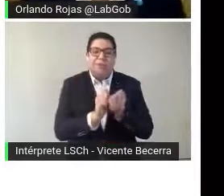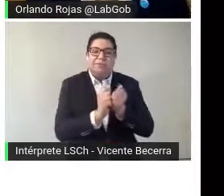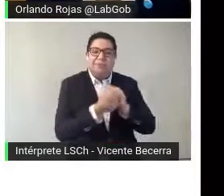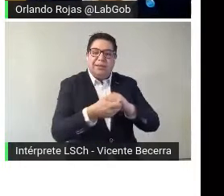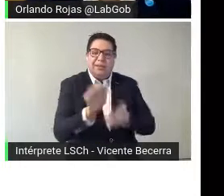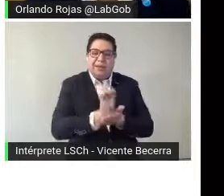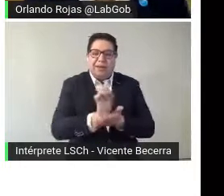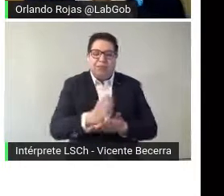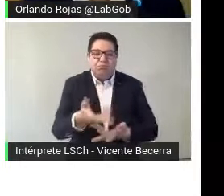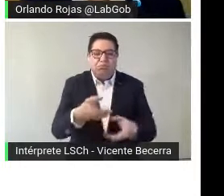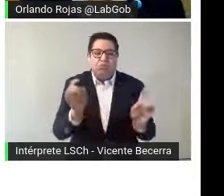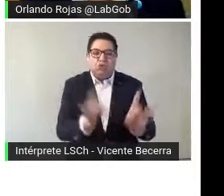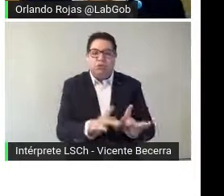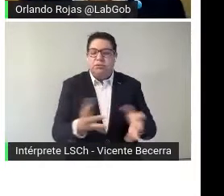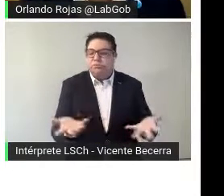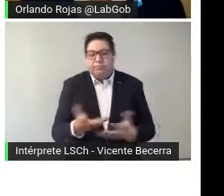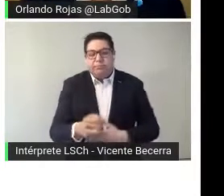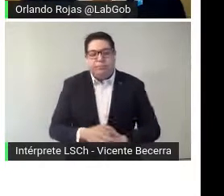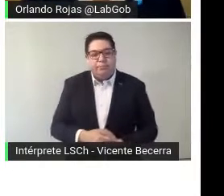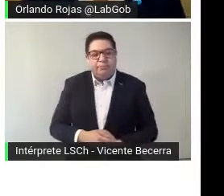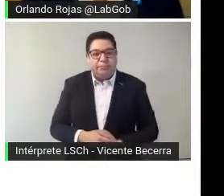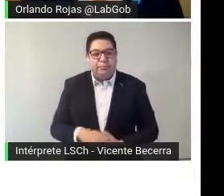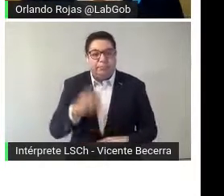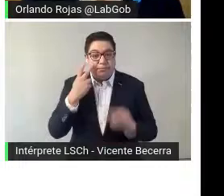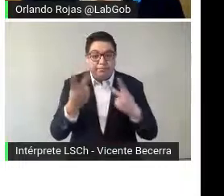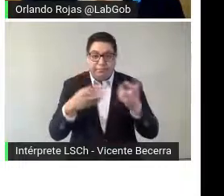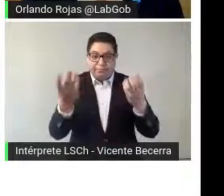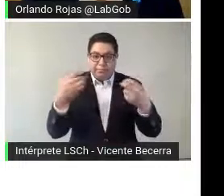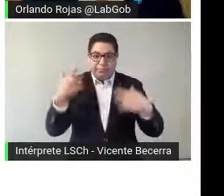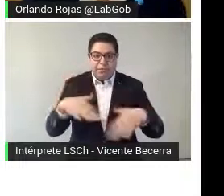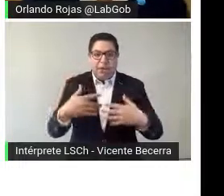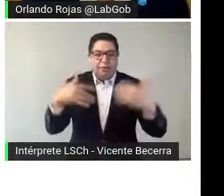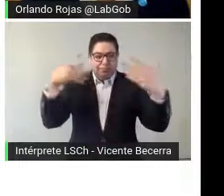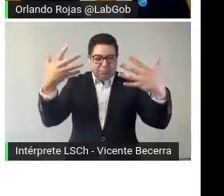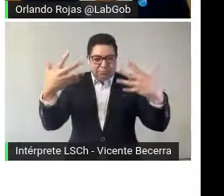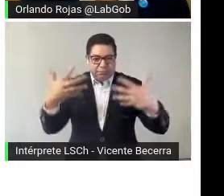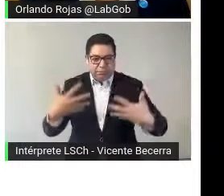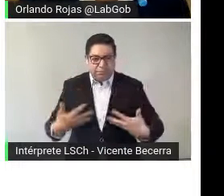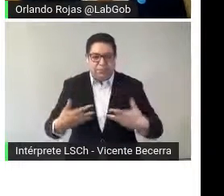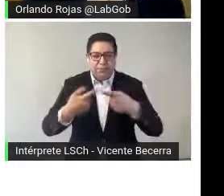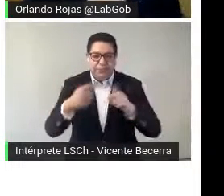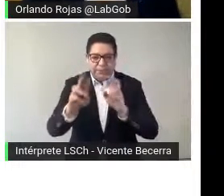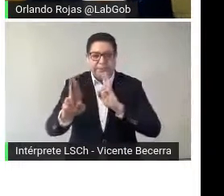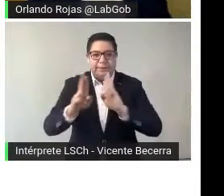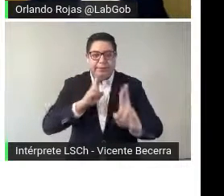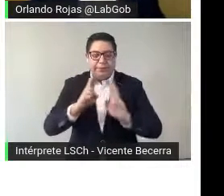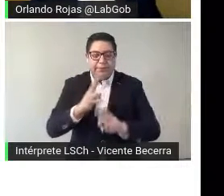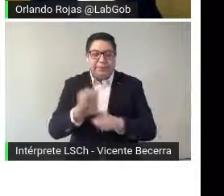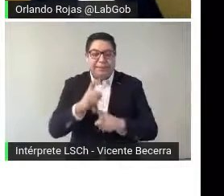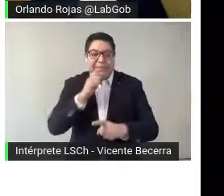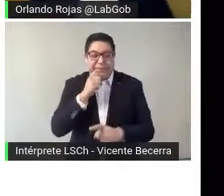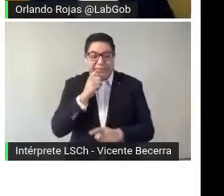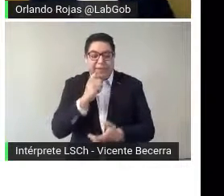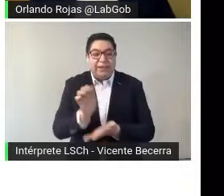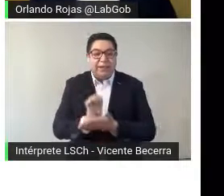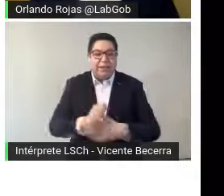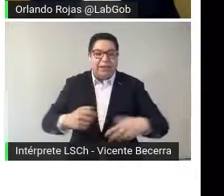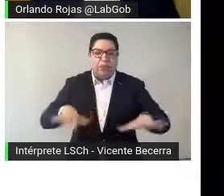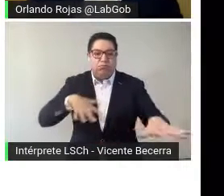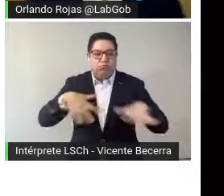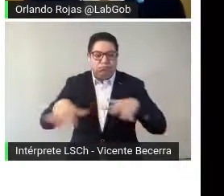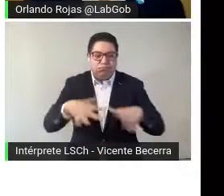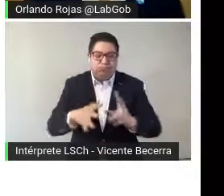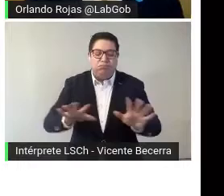Estado. Entonces, vemos que ya tenemos ahí algunas respuestas. Hablamos de un Estado más ágil, más